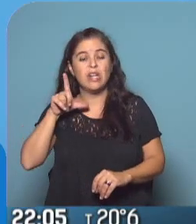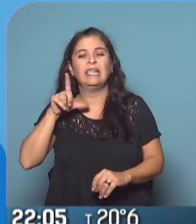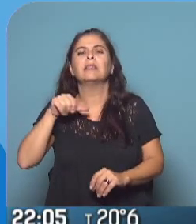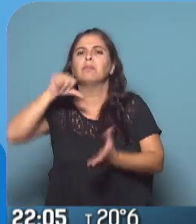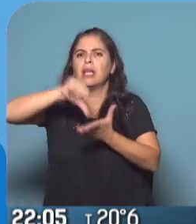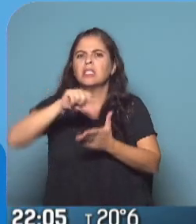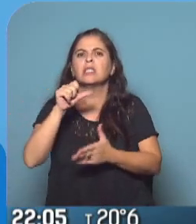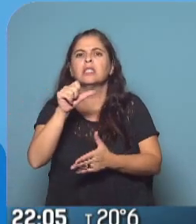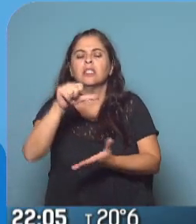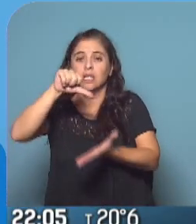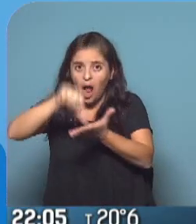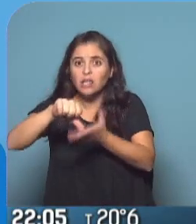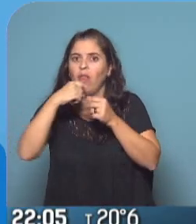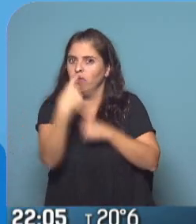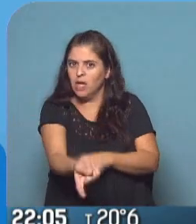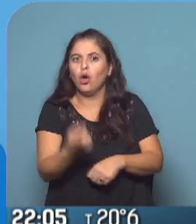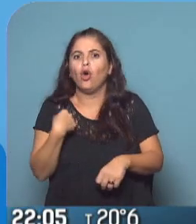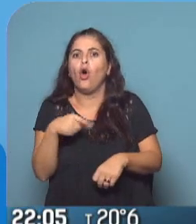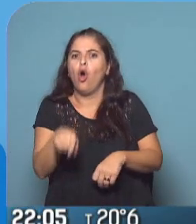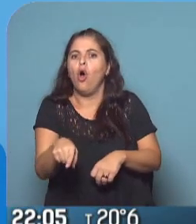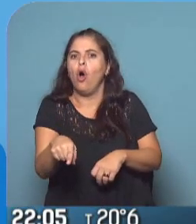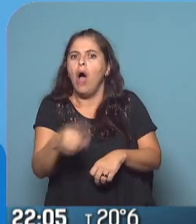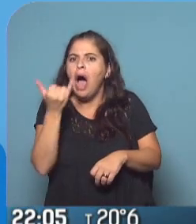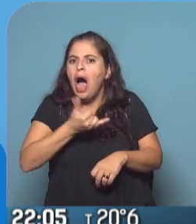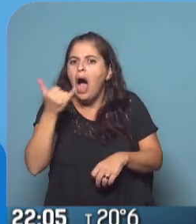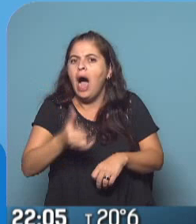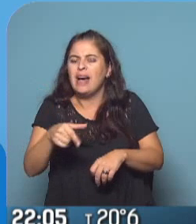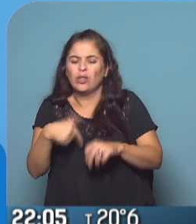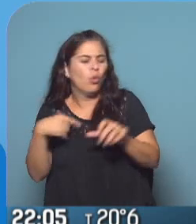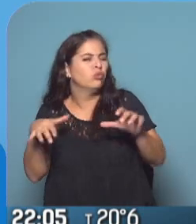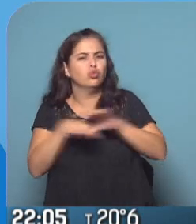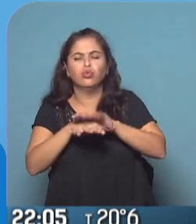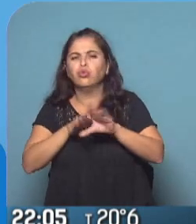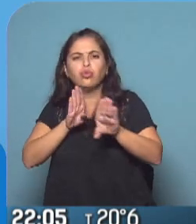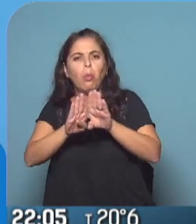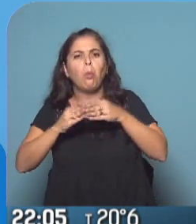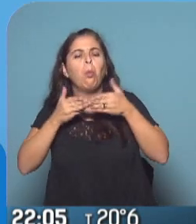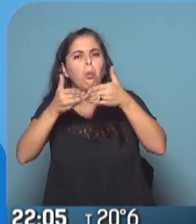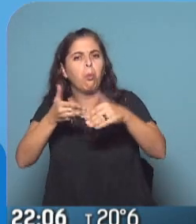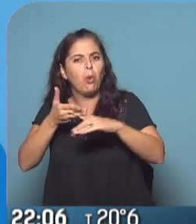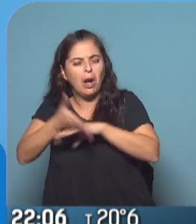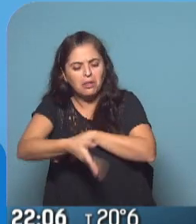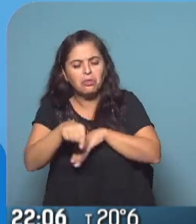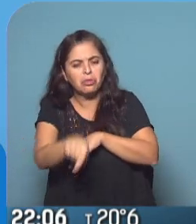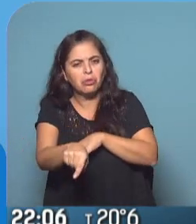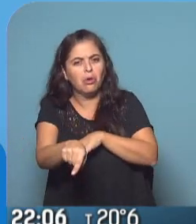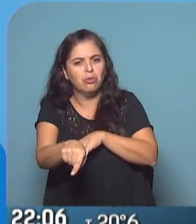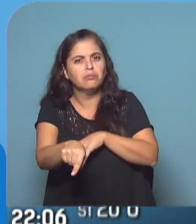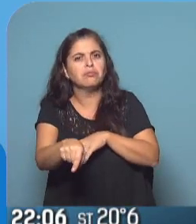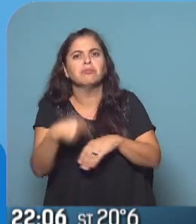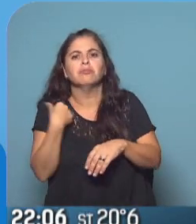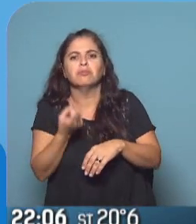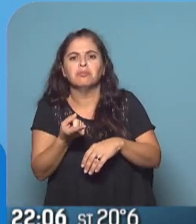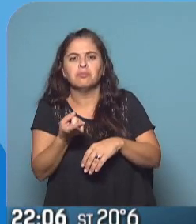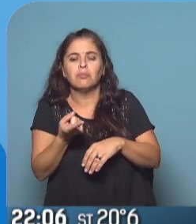del estrecho de Hormuz, la estratégica puerta de entrada al Golfo Pérsico por donde circula un quinto de la producción petrolera mundial que los